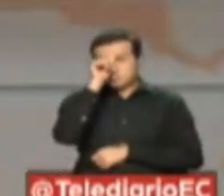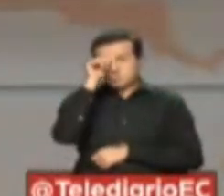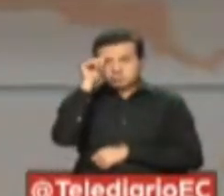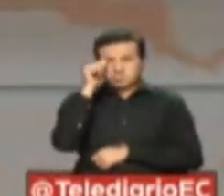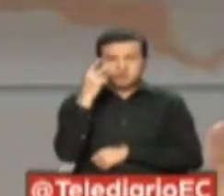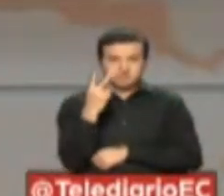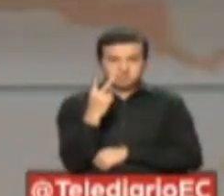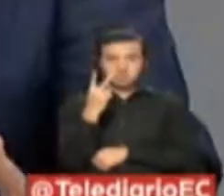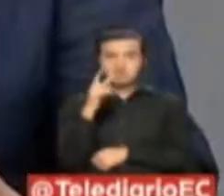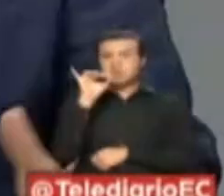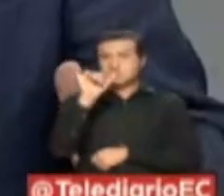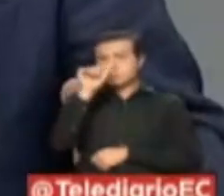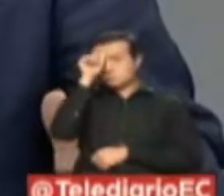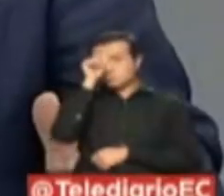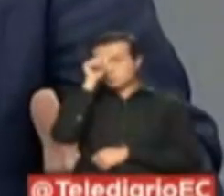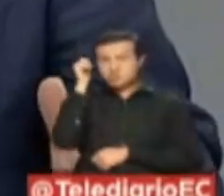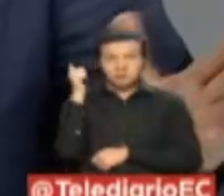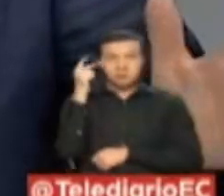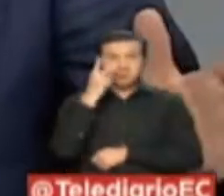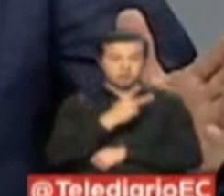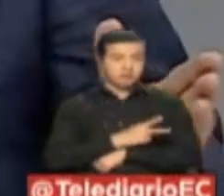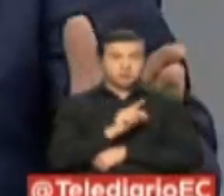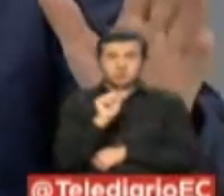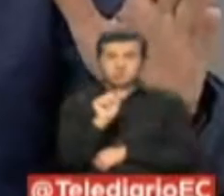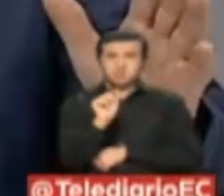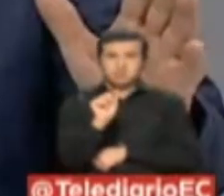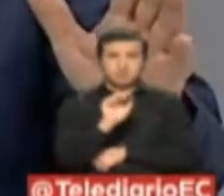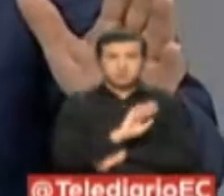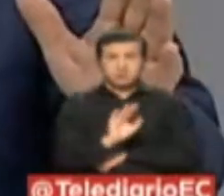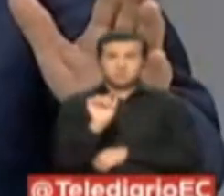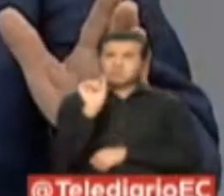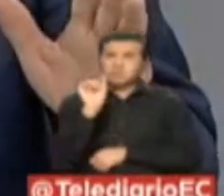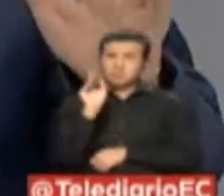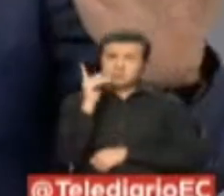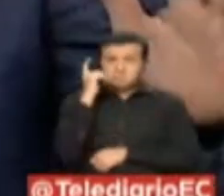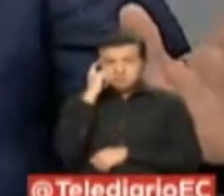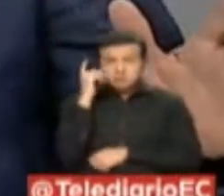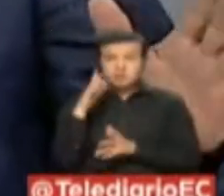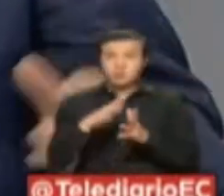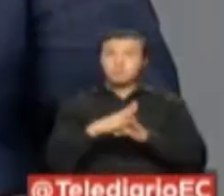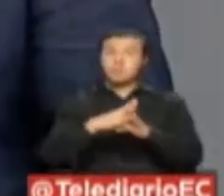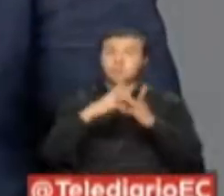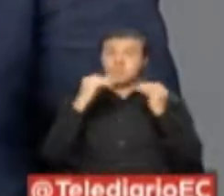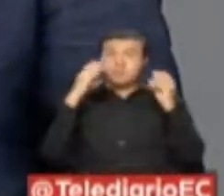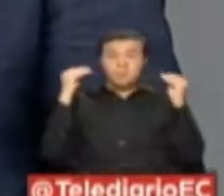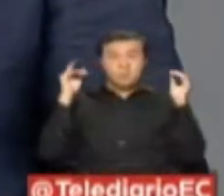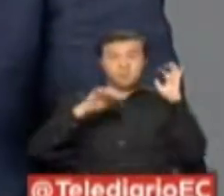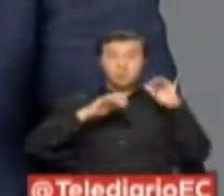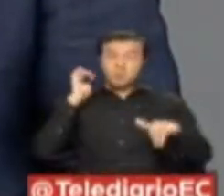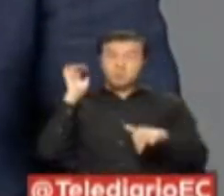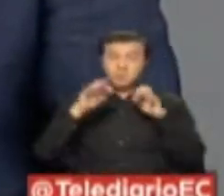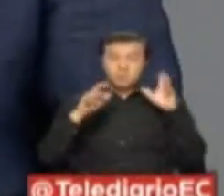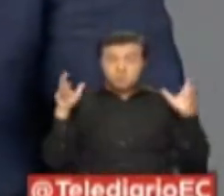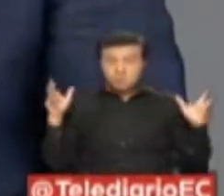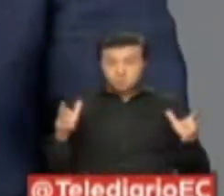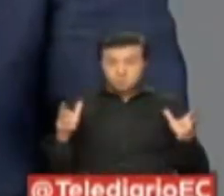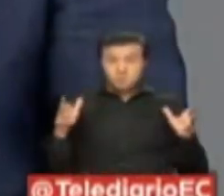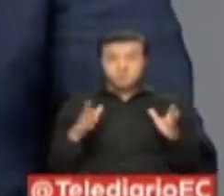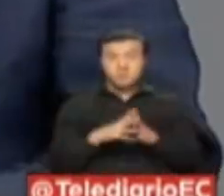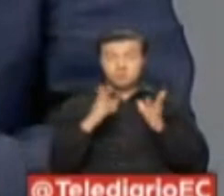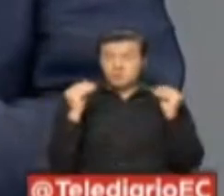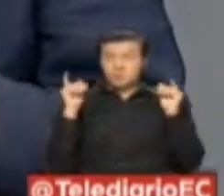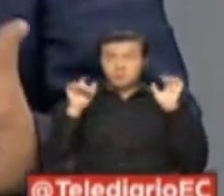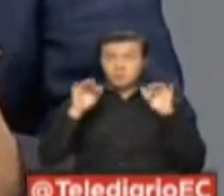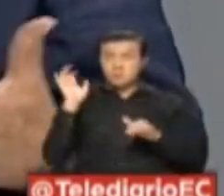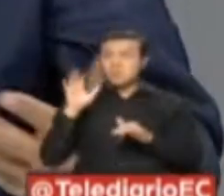el sábado y domingo apenas dos días y asumimos que va a haber una gran afluencia de público